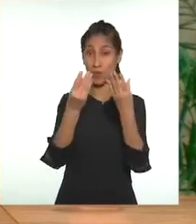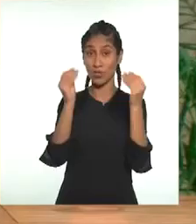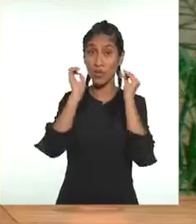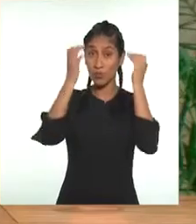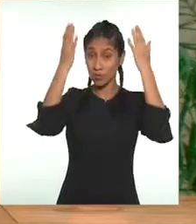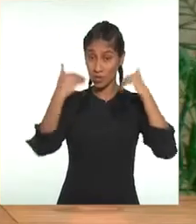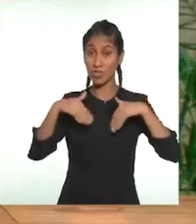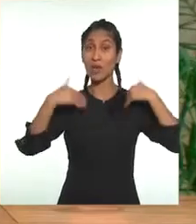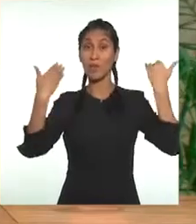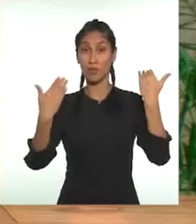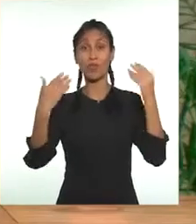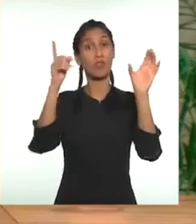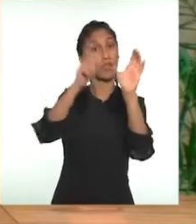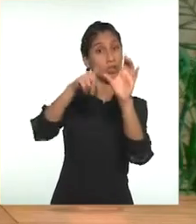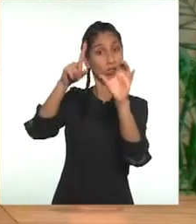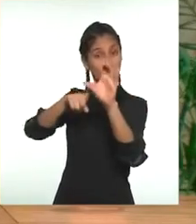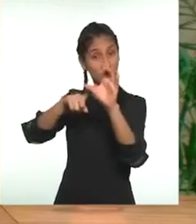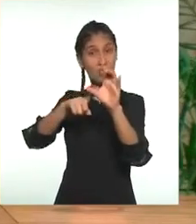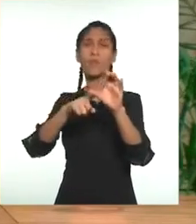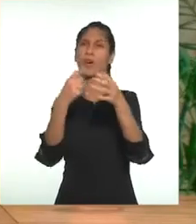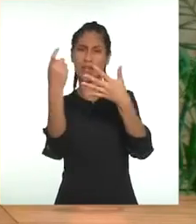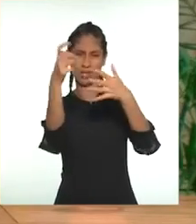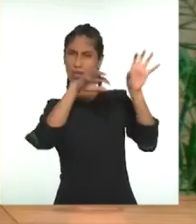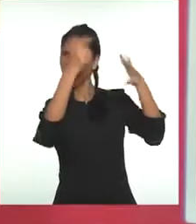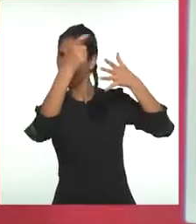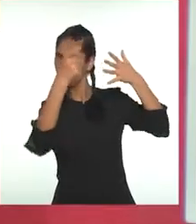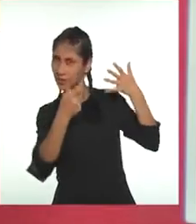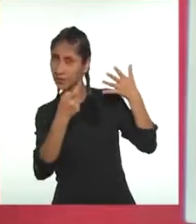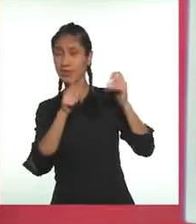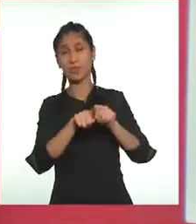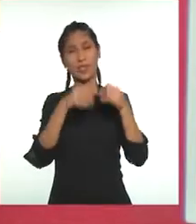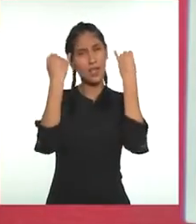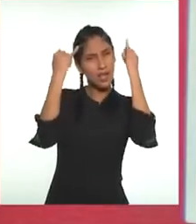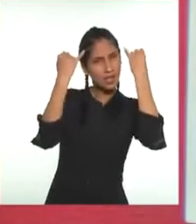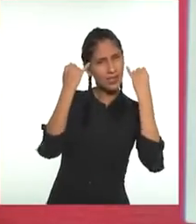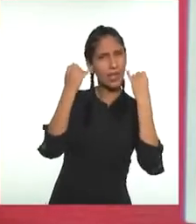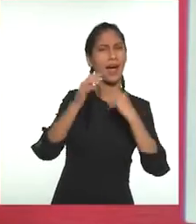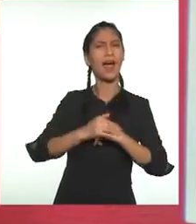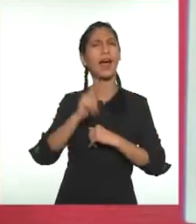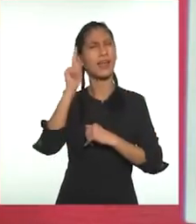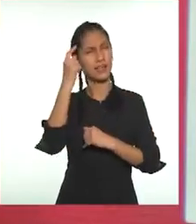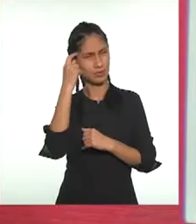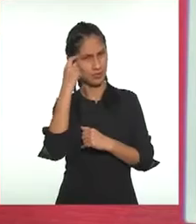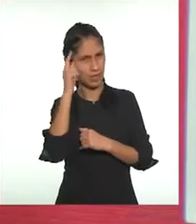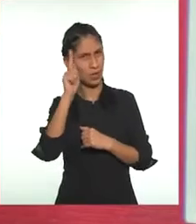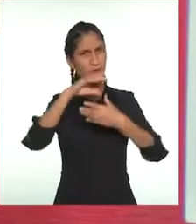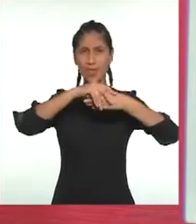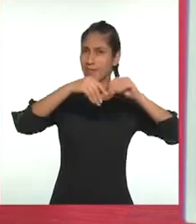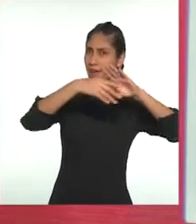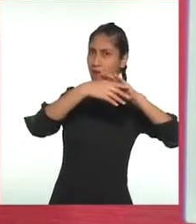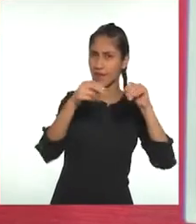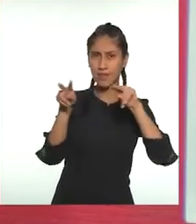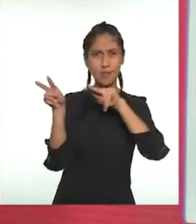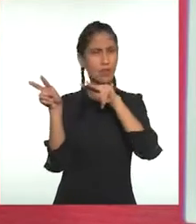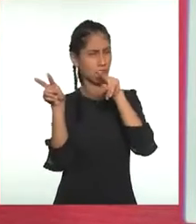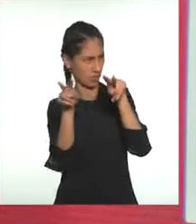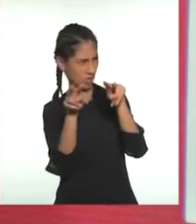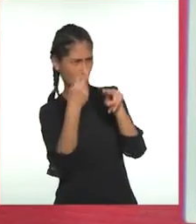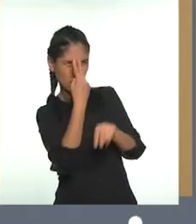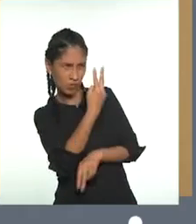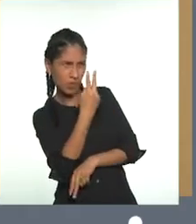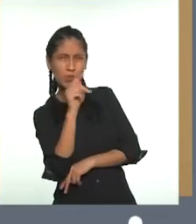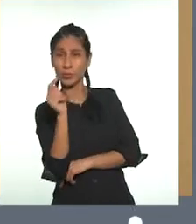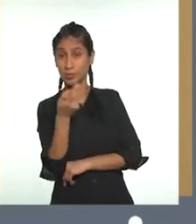las mujeres en diferentes ámbitos de nuestra experiencia ciudadana. Y la idea es crear una narrativa visual sobre lo que vemos a nuestro